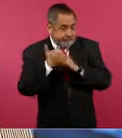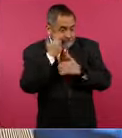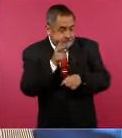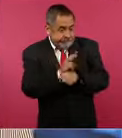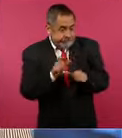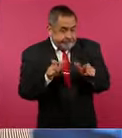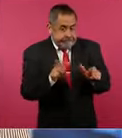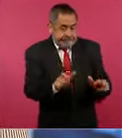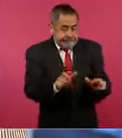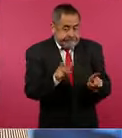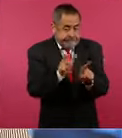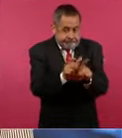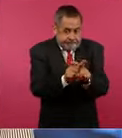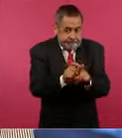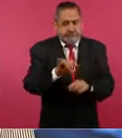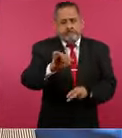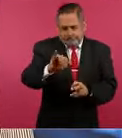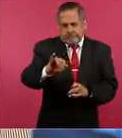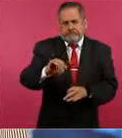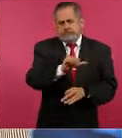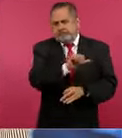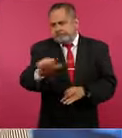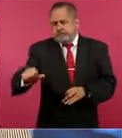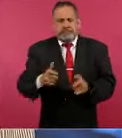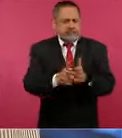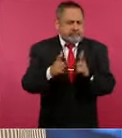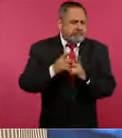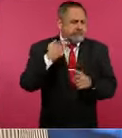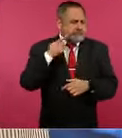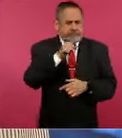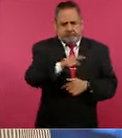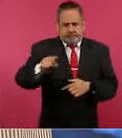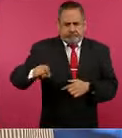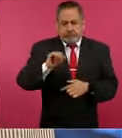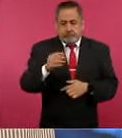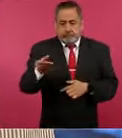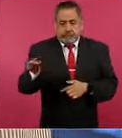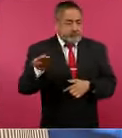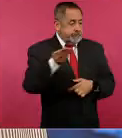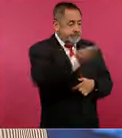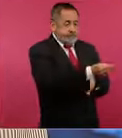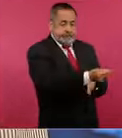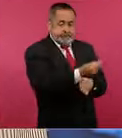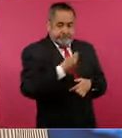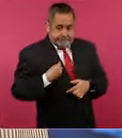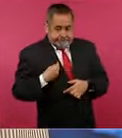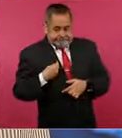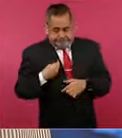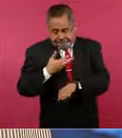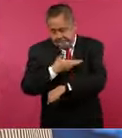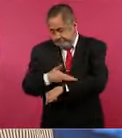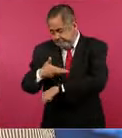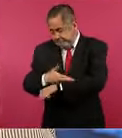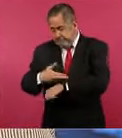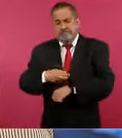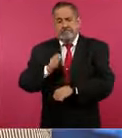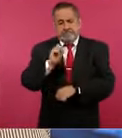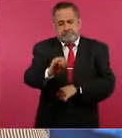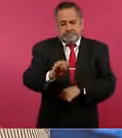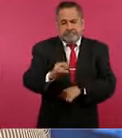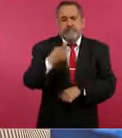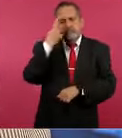candidatos, candidatas y partidos para que sean atendidas de manera inmediata y el proceso electoral se lleve